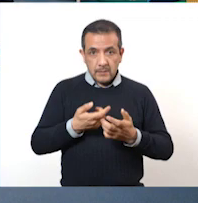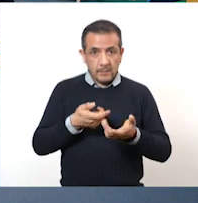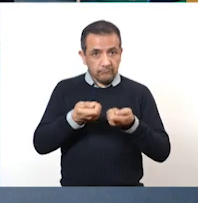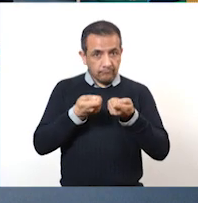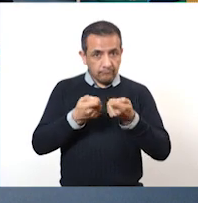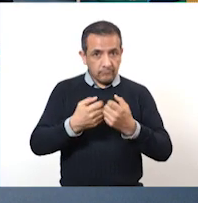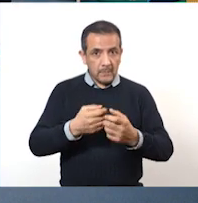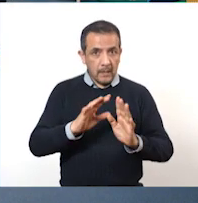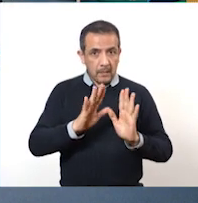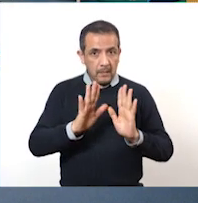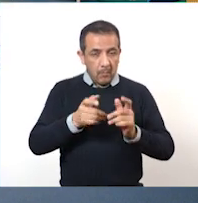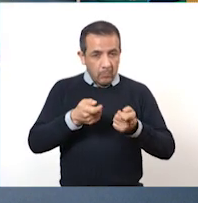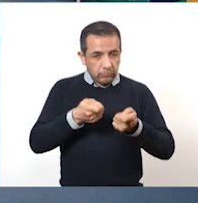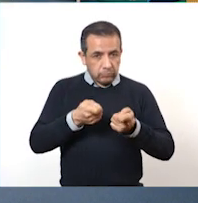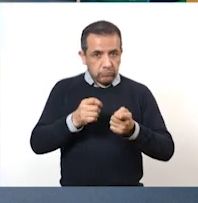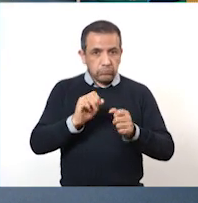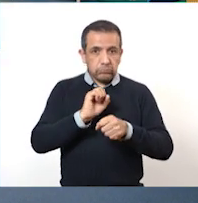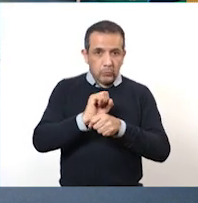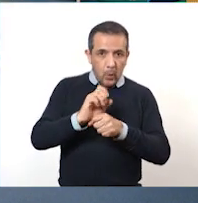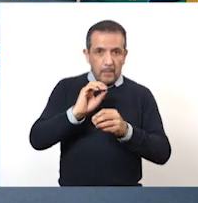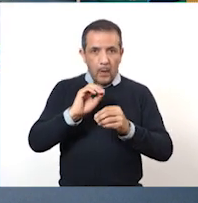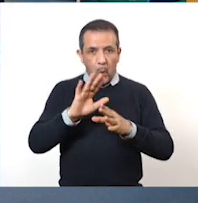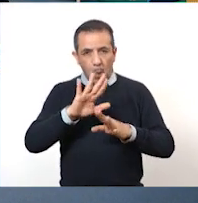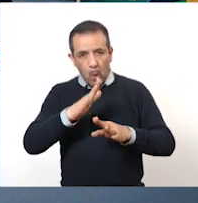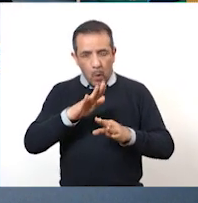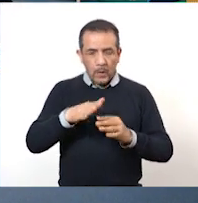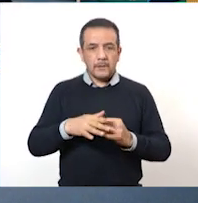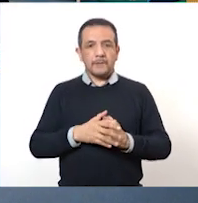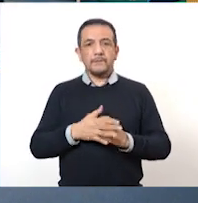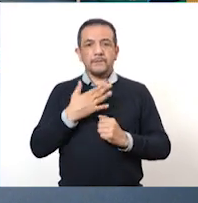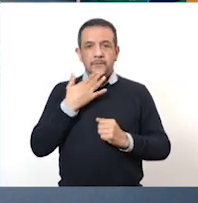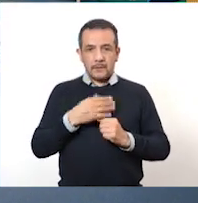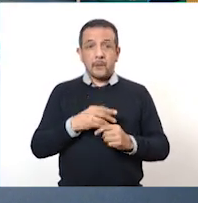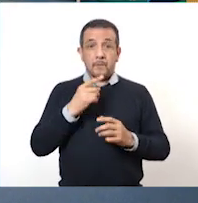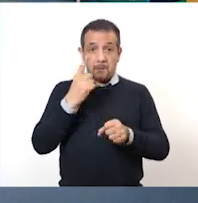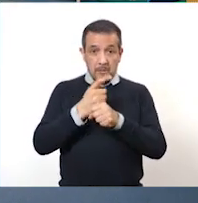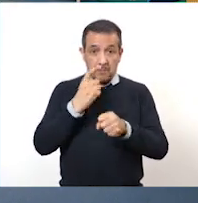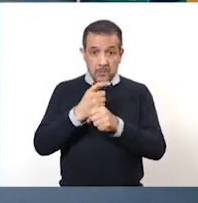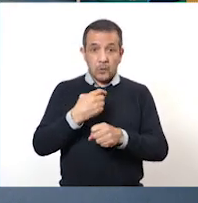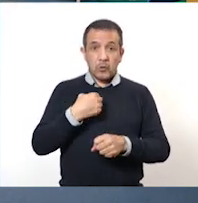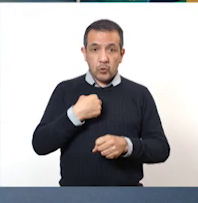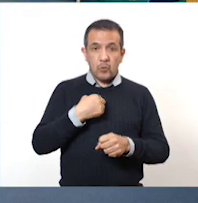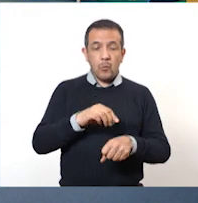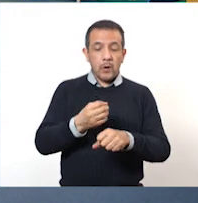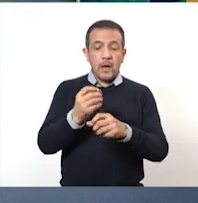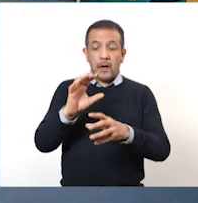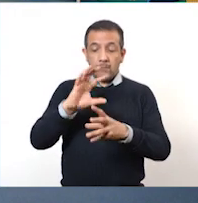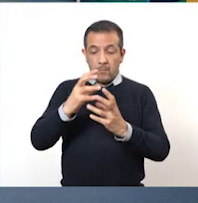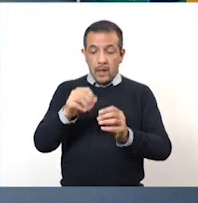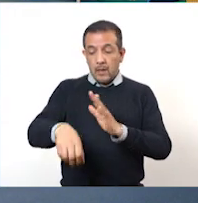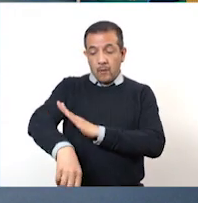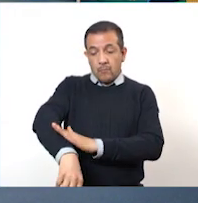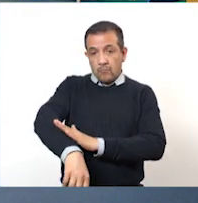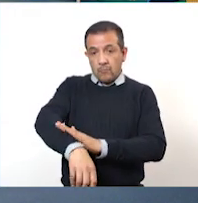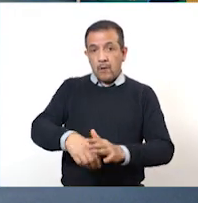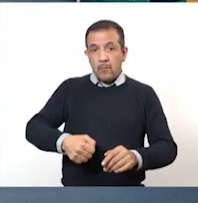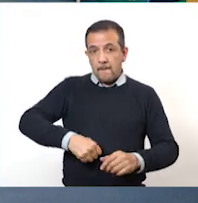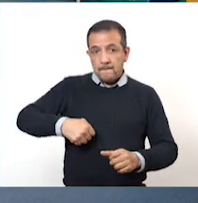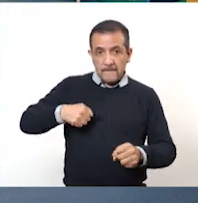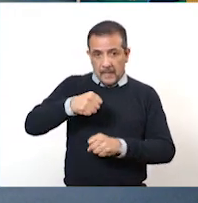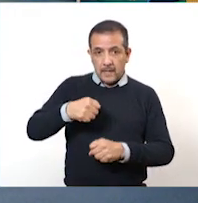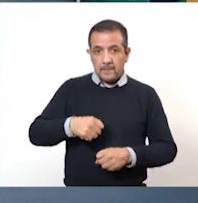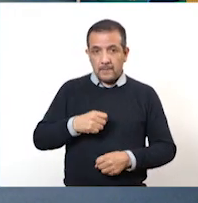fuerza. Eso es. 4, 3, 2, 1, ¿verdad? Sí. Muy bien. Voy a intentar golpear con esta parte para el